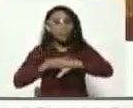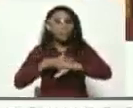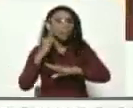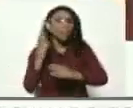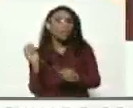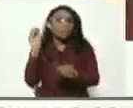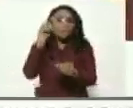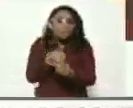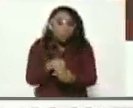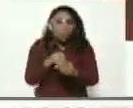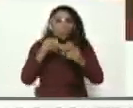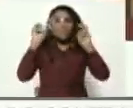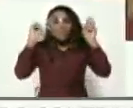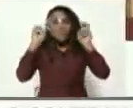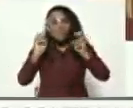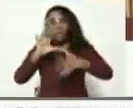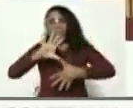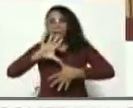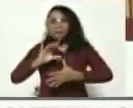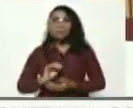el gentilicio americano.